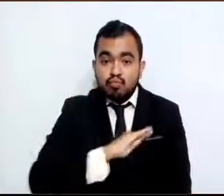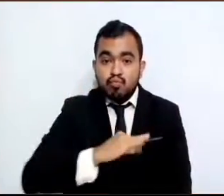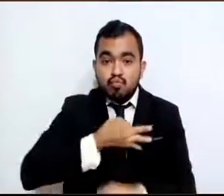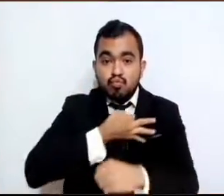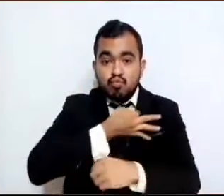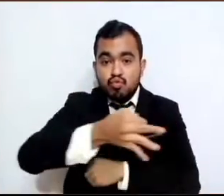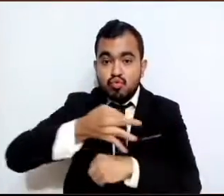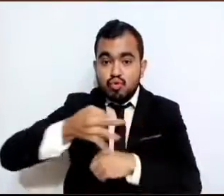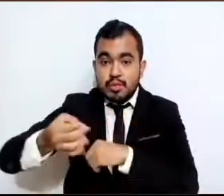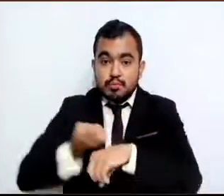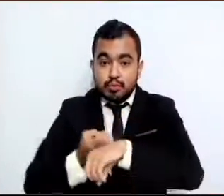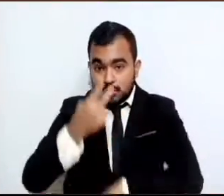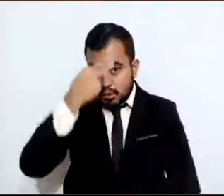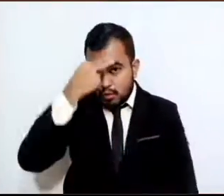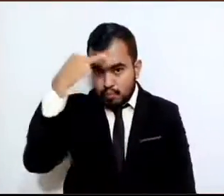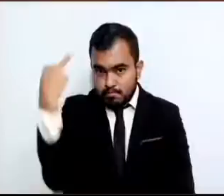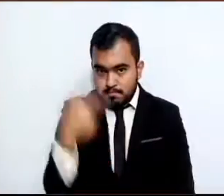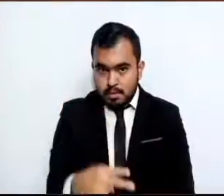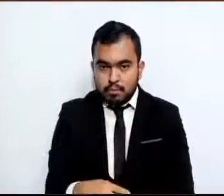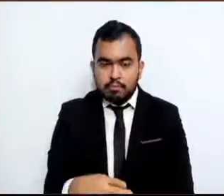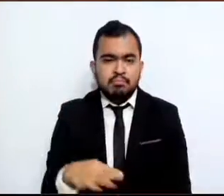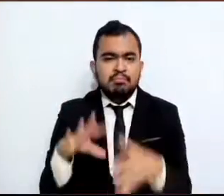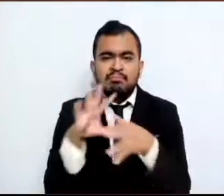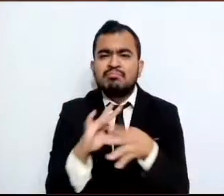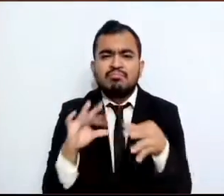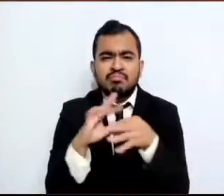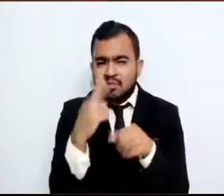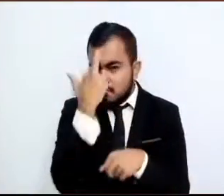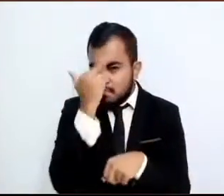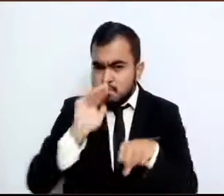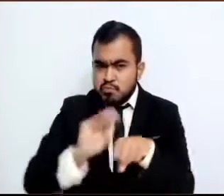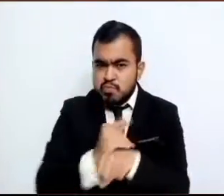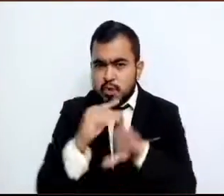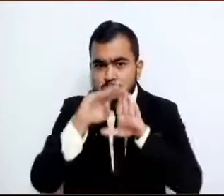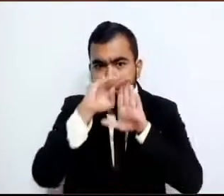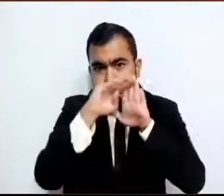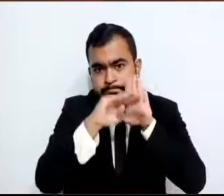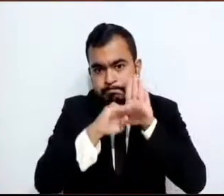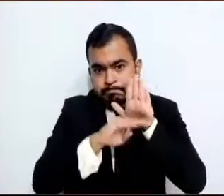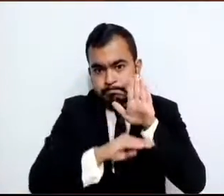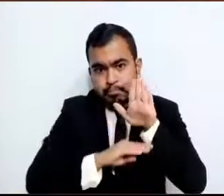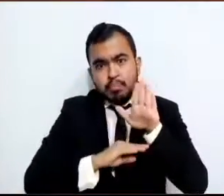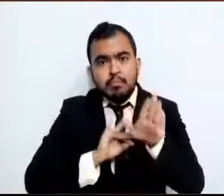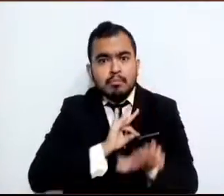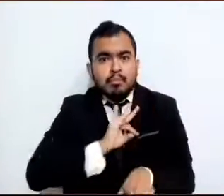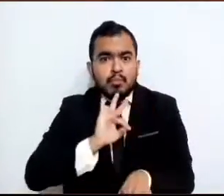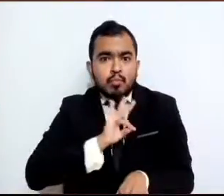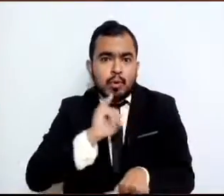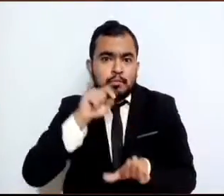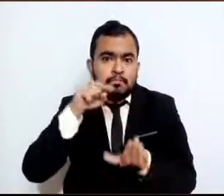La exposición de motivos puede ser tan amplia como la imaginemos,